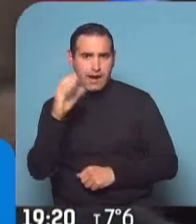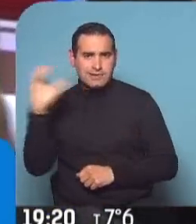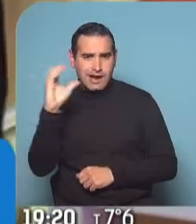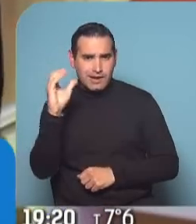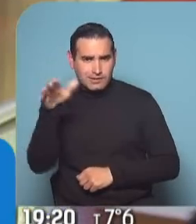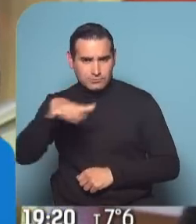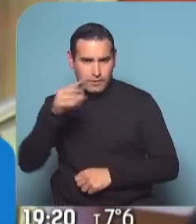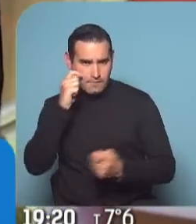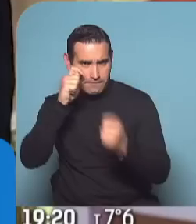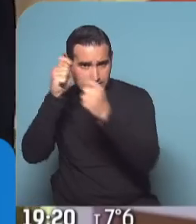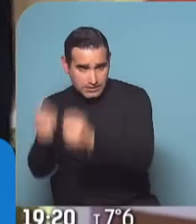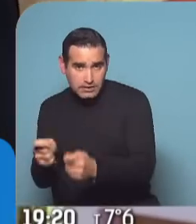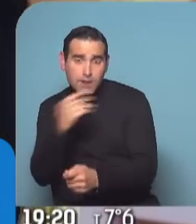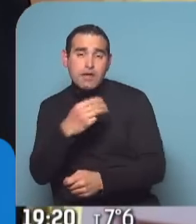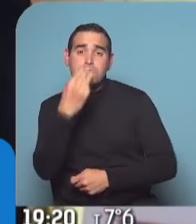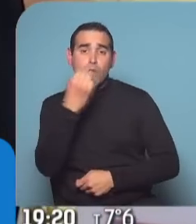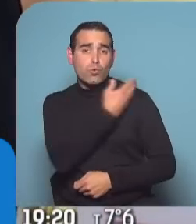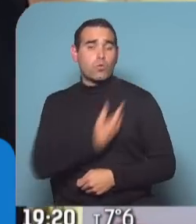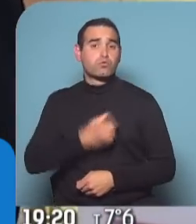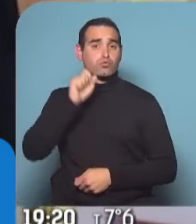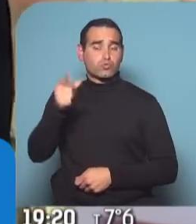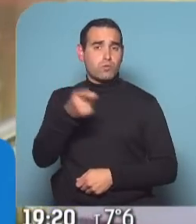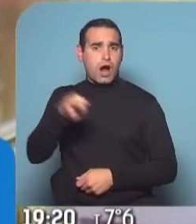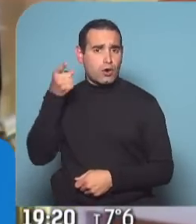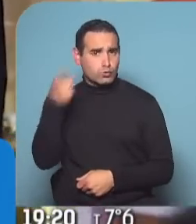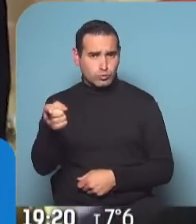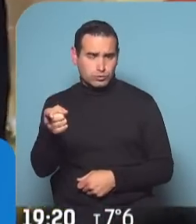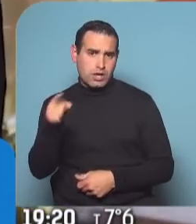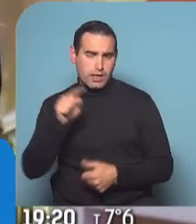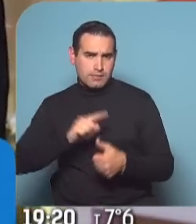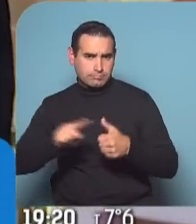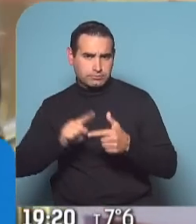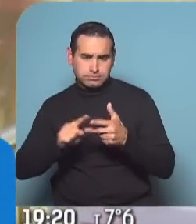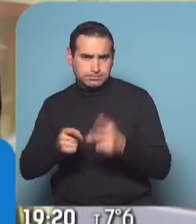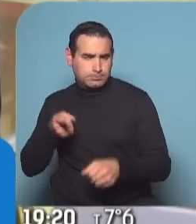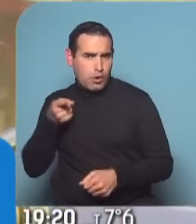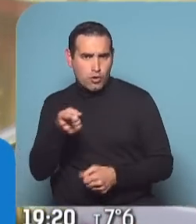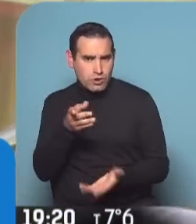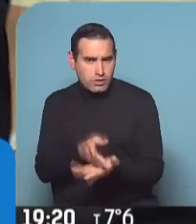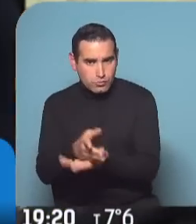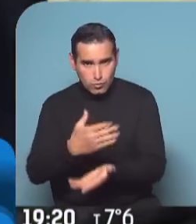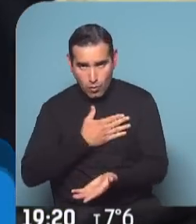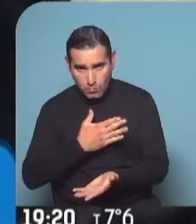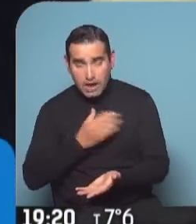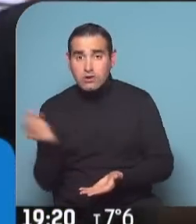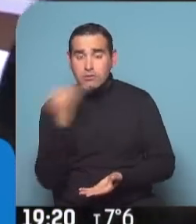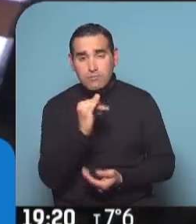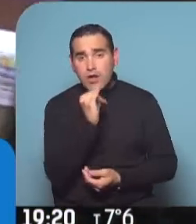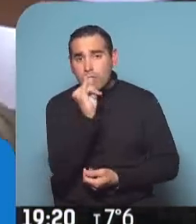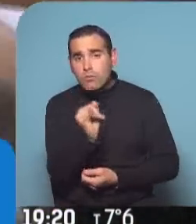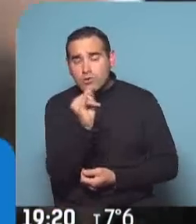cual acusó al gobierno de Nicolás Maduro de graves vulneraciones de derechos y registra, entre otros